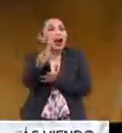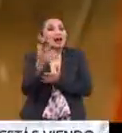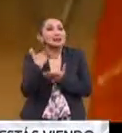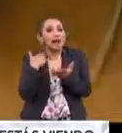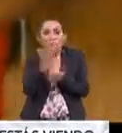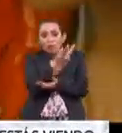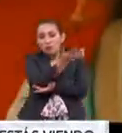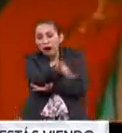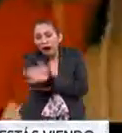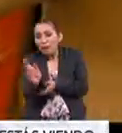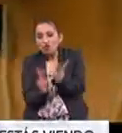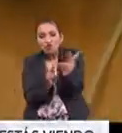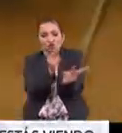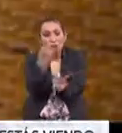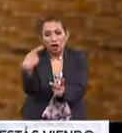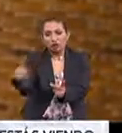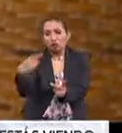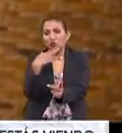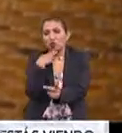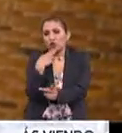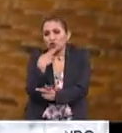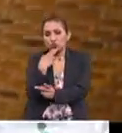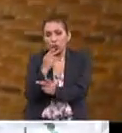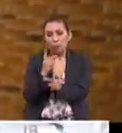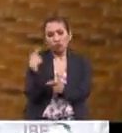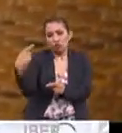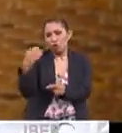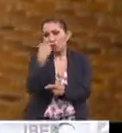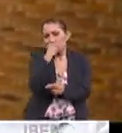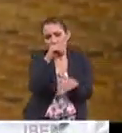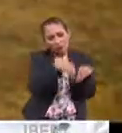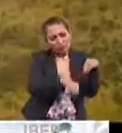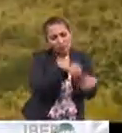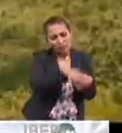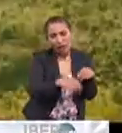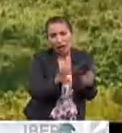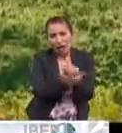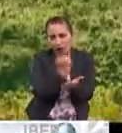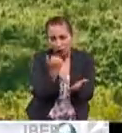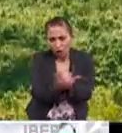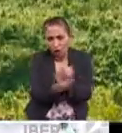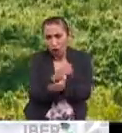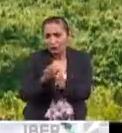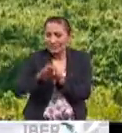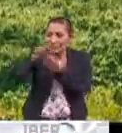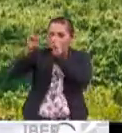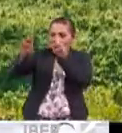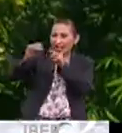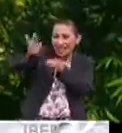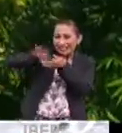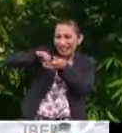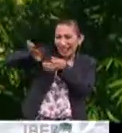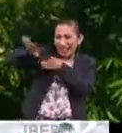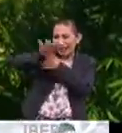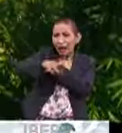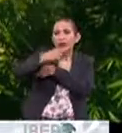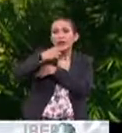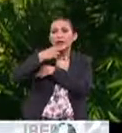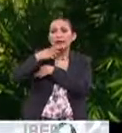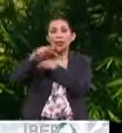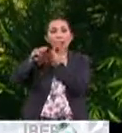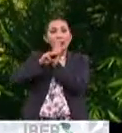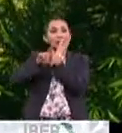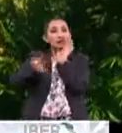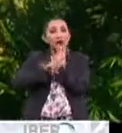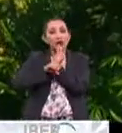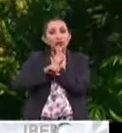una agricultura de subsistencia. Plantan su alimento más básico, el arroz, en la ladera de las montañas, usando el método